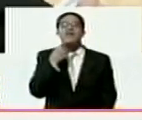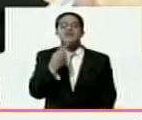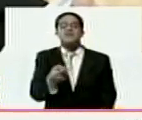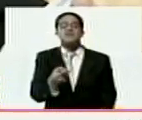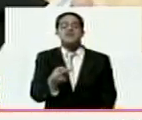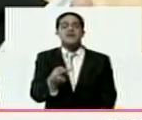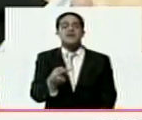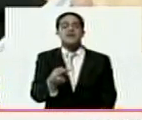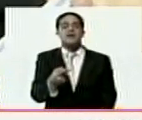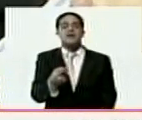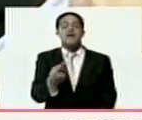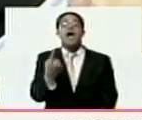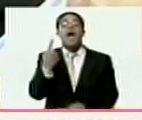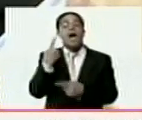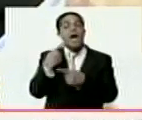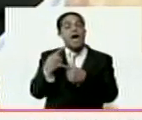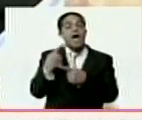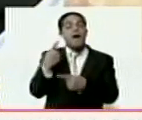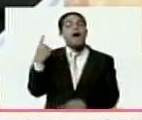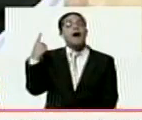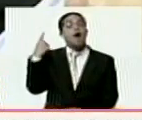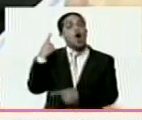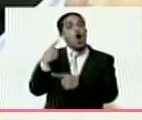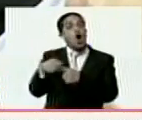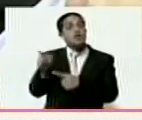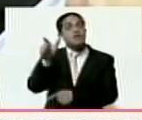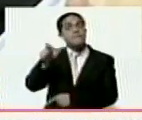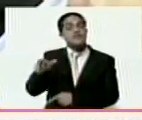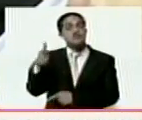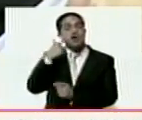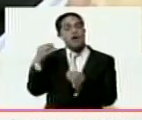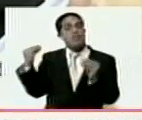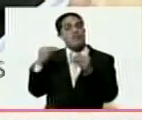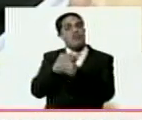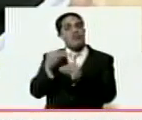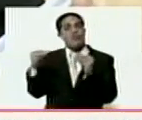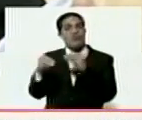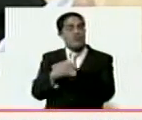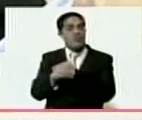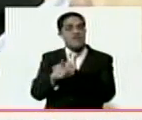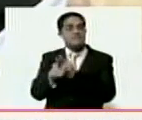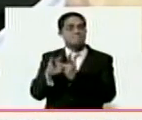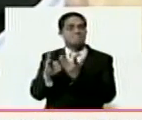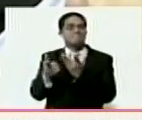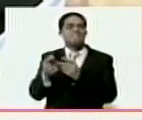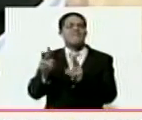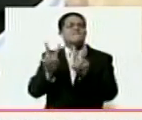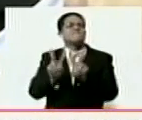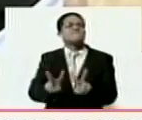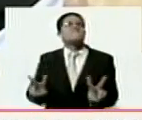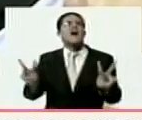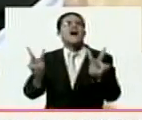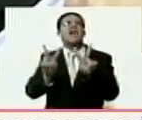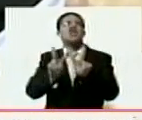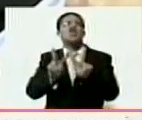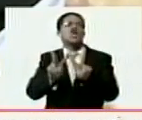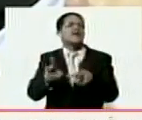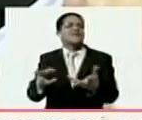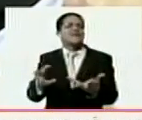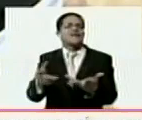actores externos que francamente son incompatibles con muchos de los valores y de las cosas que unen al hemisferio